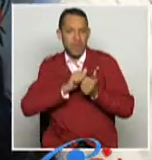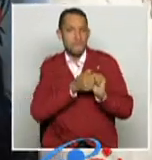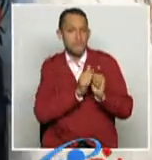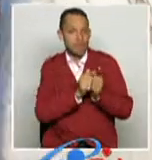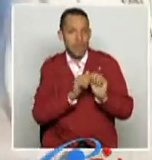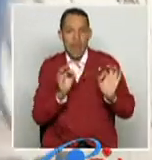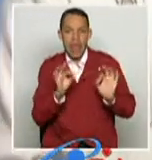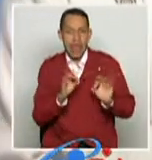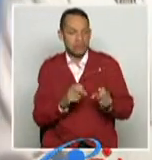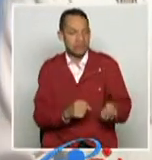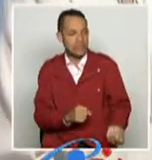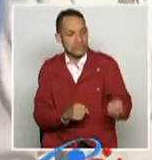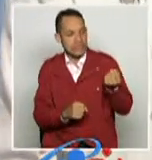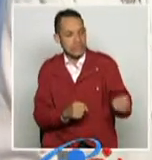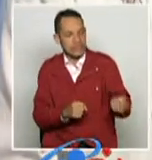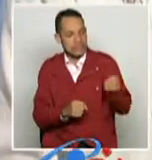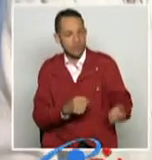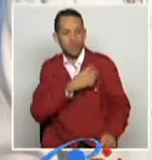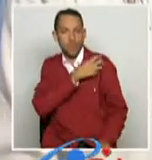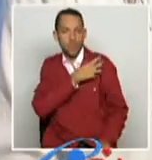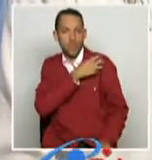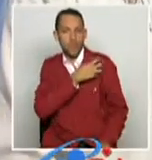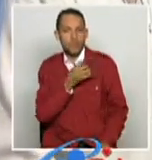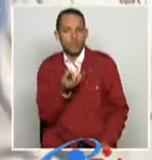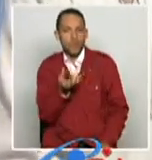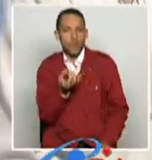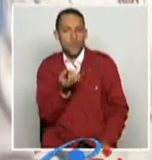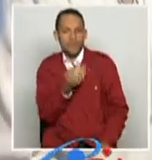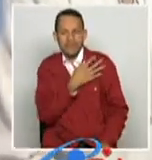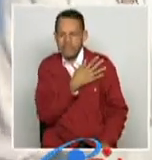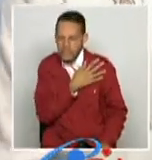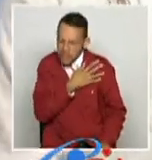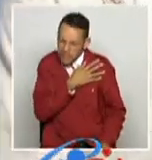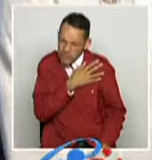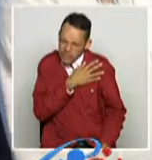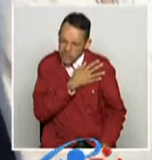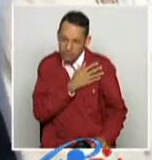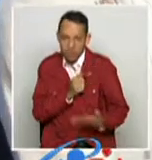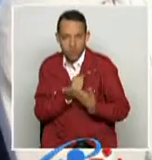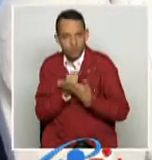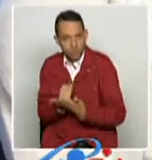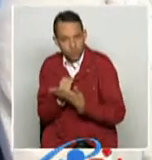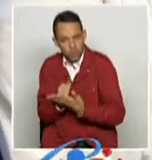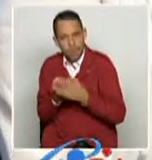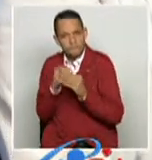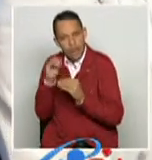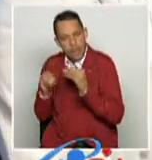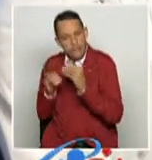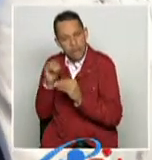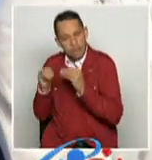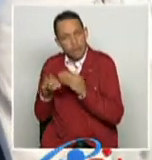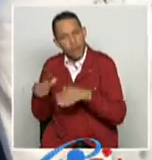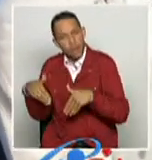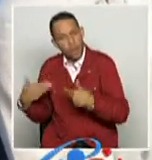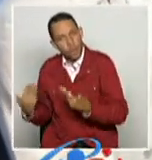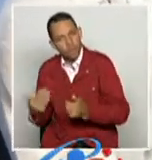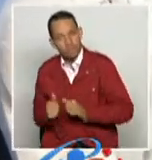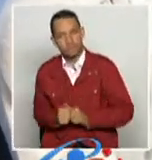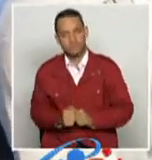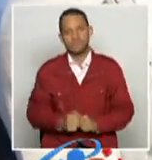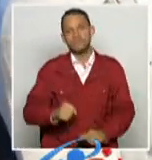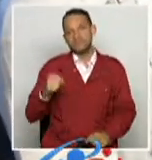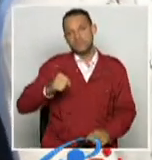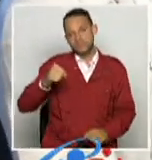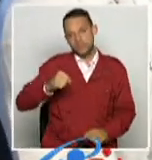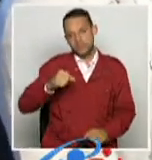deporte, lo cual me ha causado un dolor en articulación, y vamos a hacer un tratamiento para el dolor Raúl. Bueno, ¿qué estamos haciendo